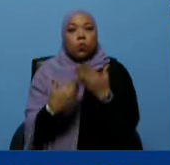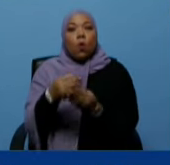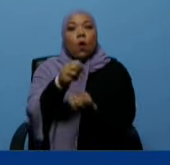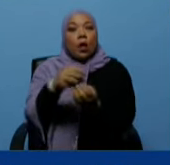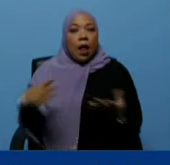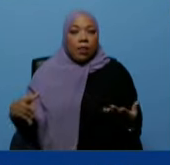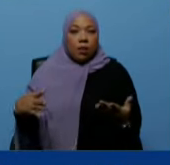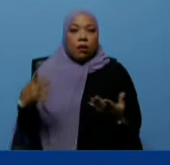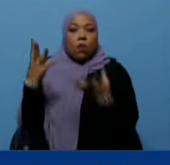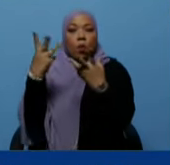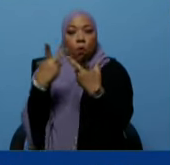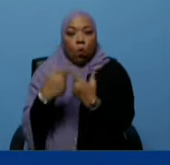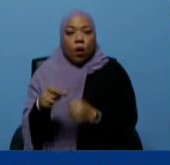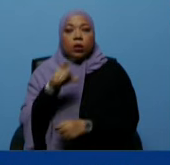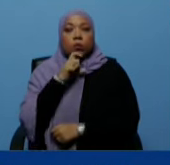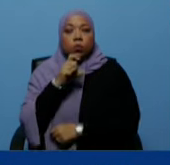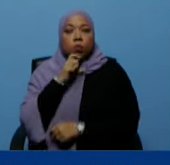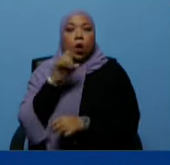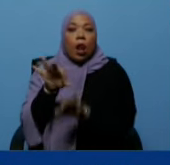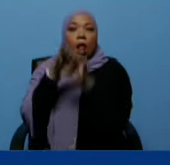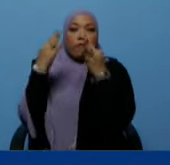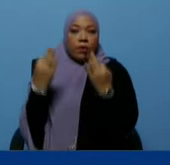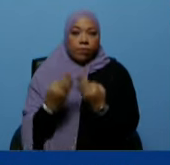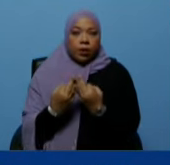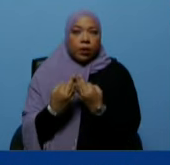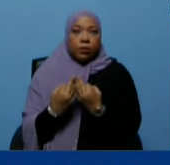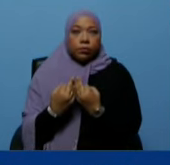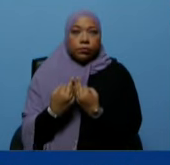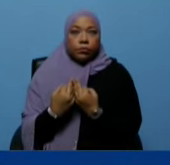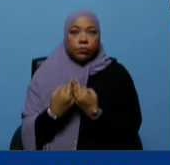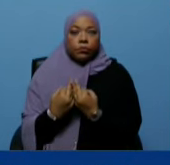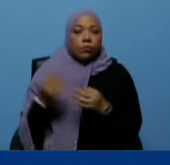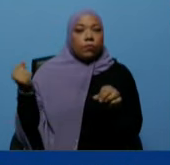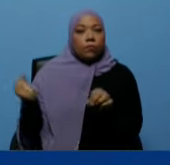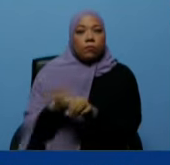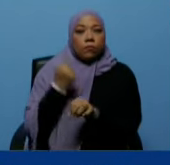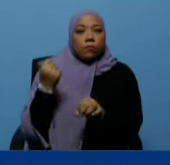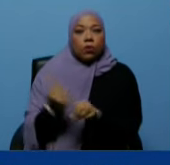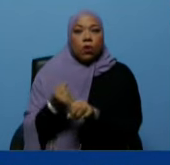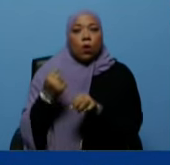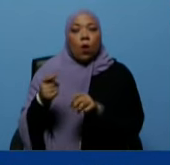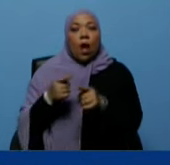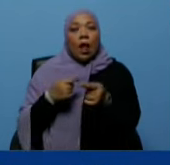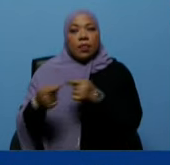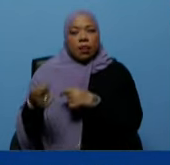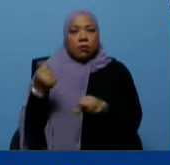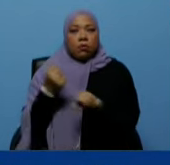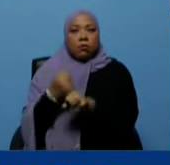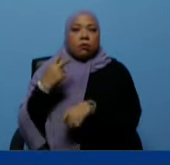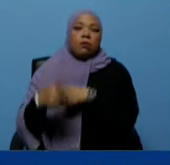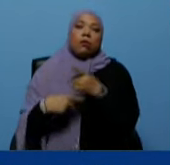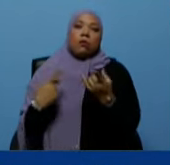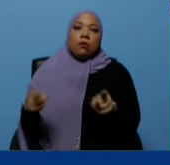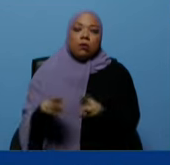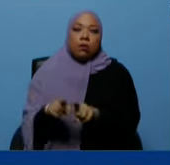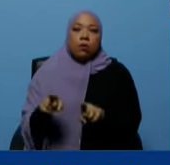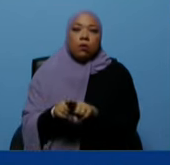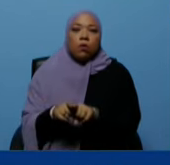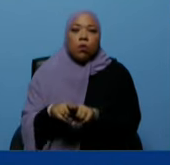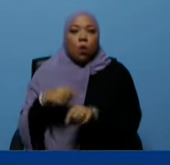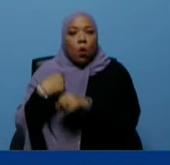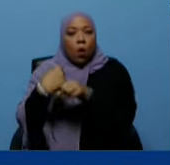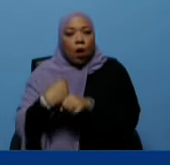gratuito. ¿Cuánto le costaría a una familia una jornada, una terapia con un caballo,